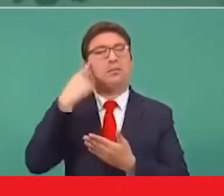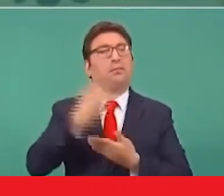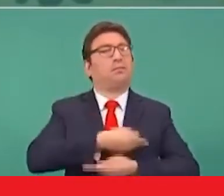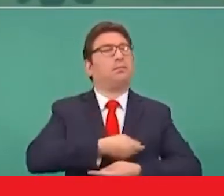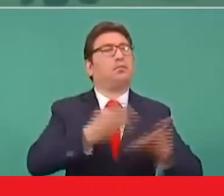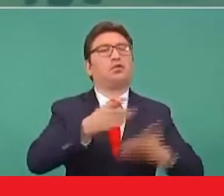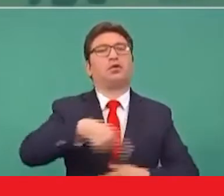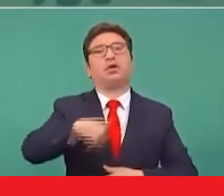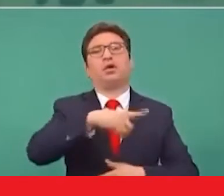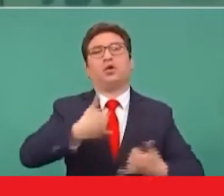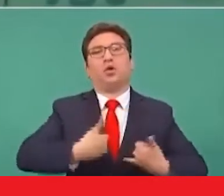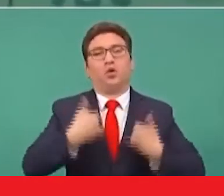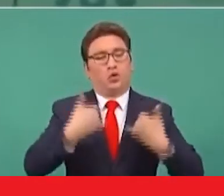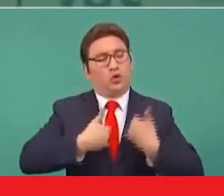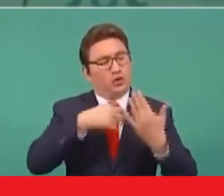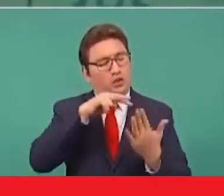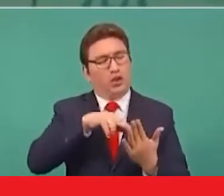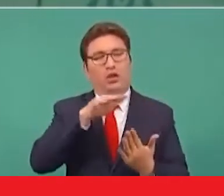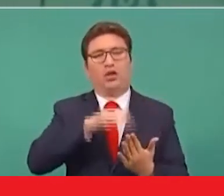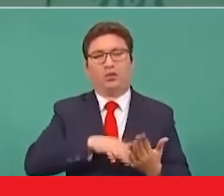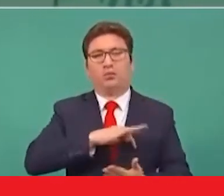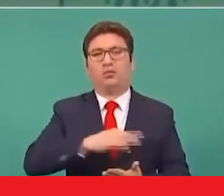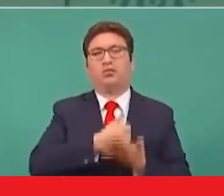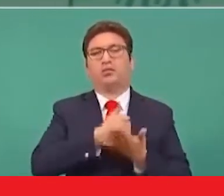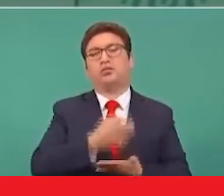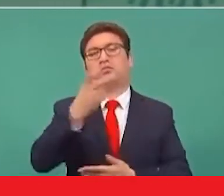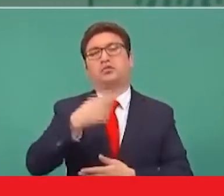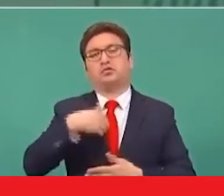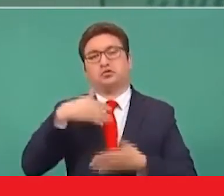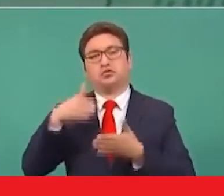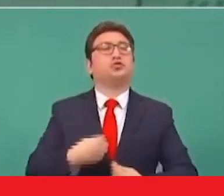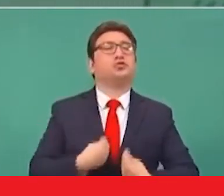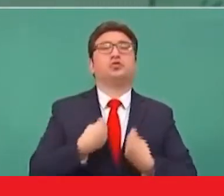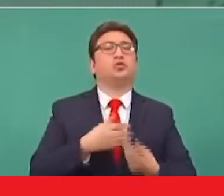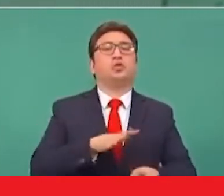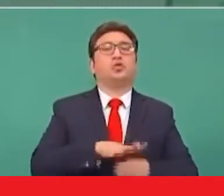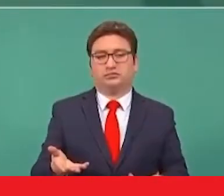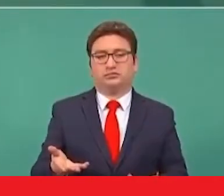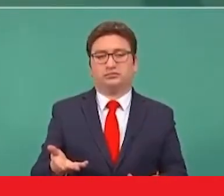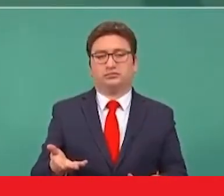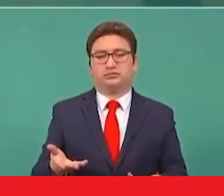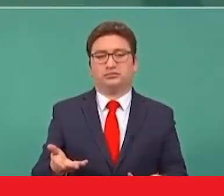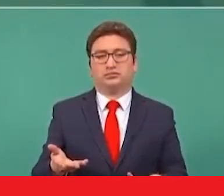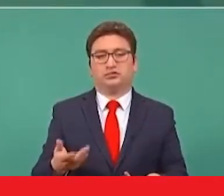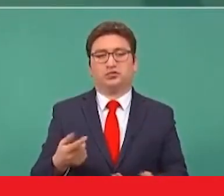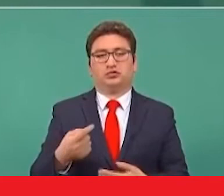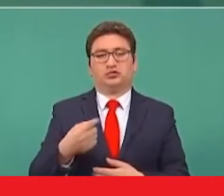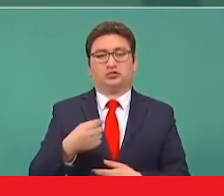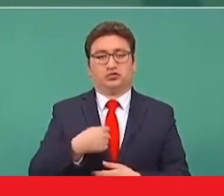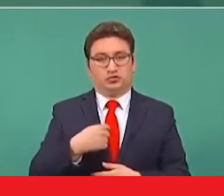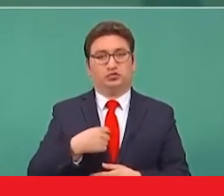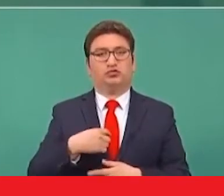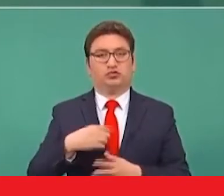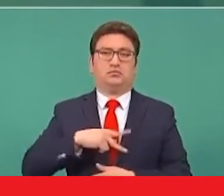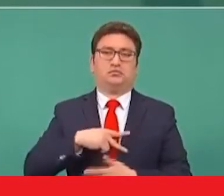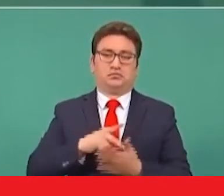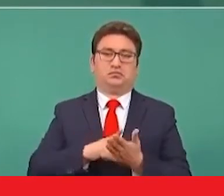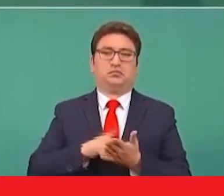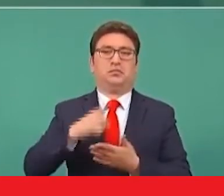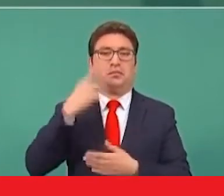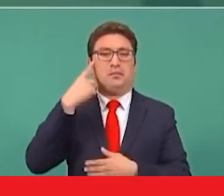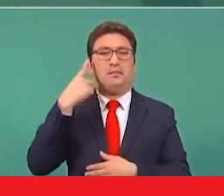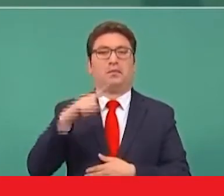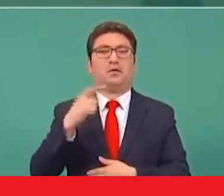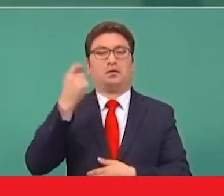nuevas generaciones, y a eso me voy a dedicar, básicamente. ¿Y de qué voy a vivir? Bueno, voy a tener mi derecho a